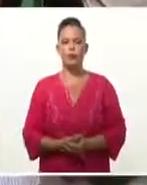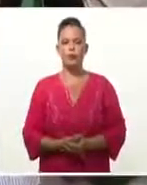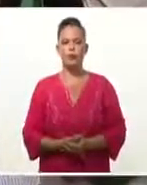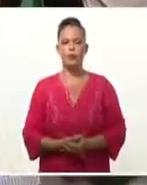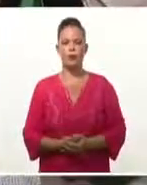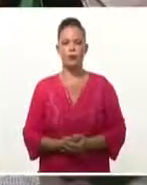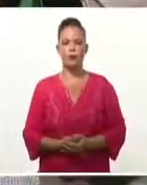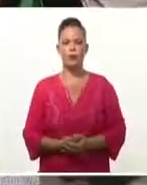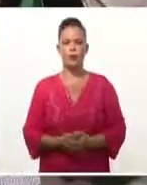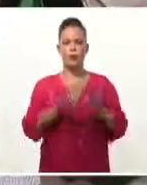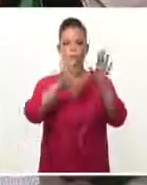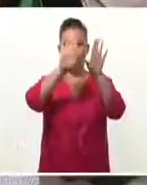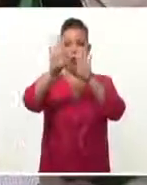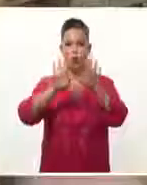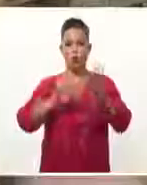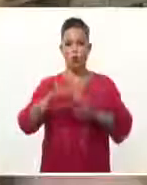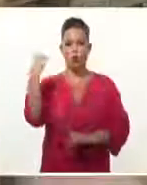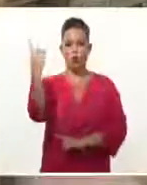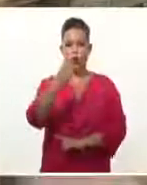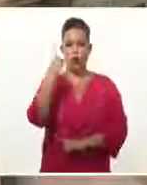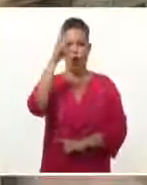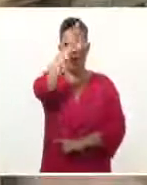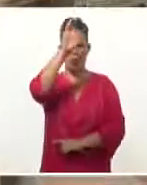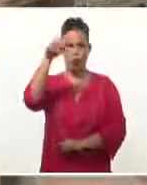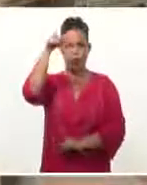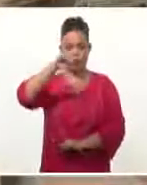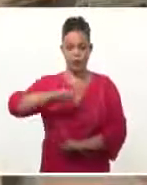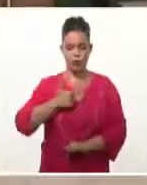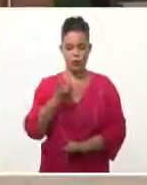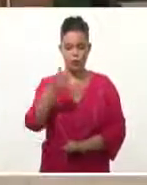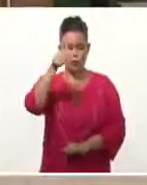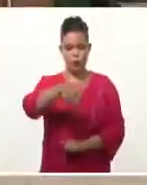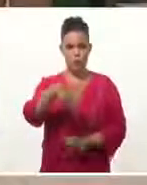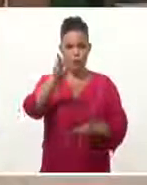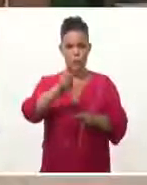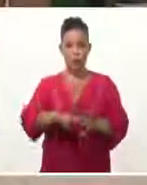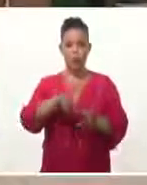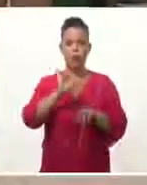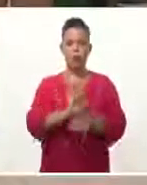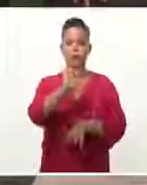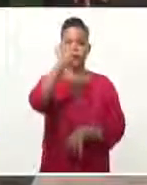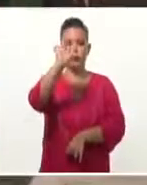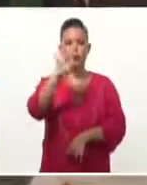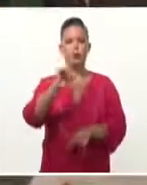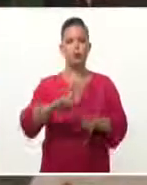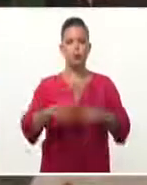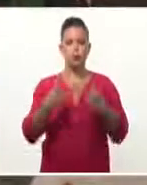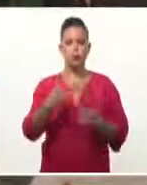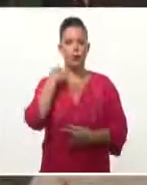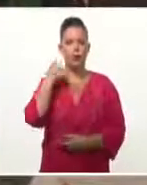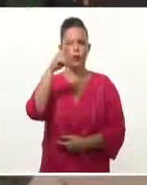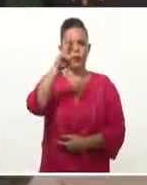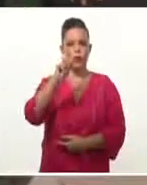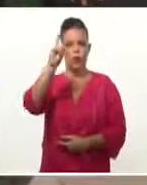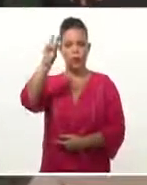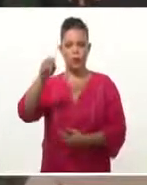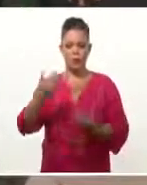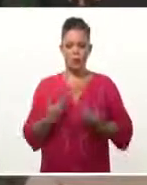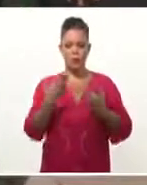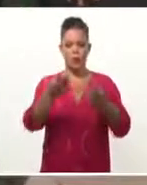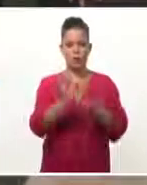El Museo Nacional de Artes Decorativas de esta capital fue merecedor del premio al Museo del Año 2020 que entrega el Comité Cubano del